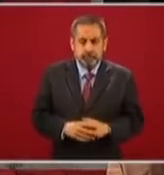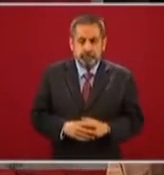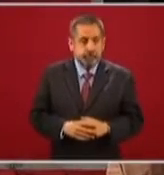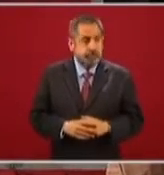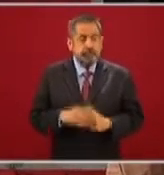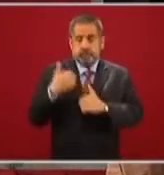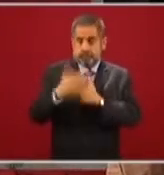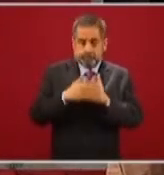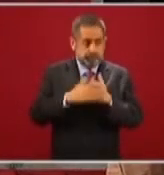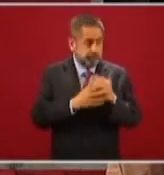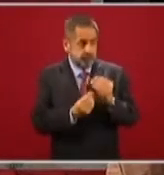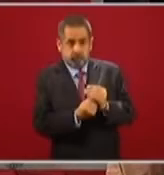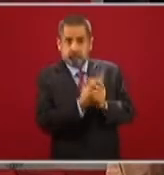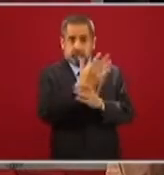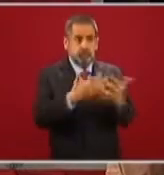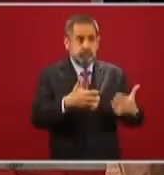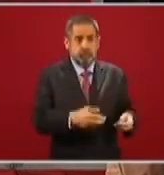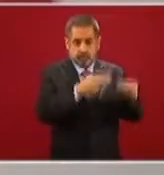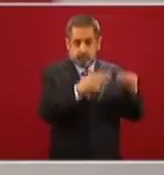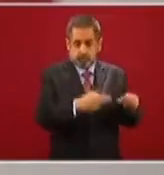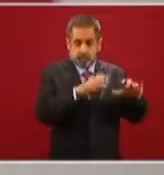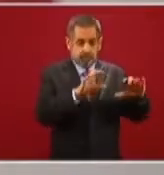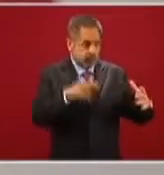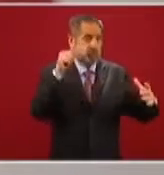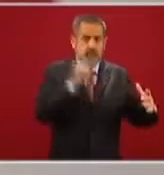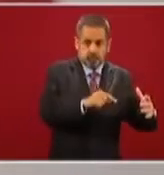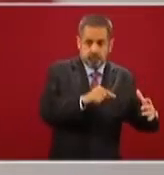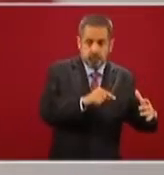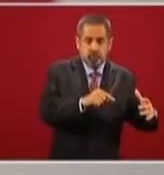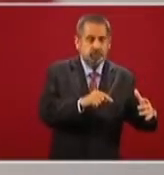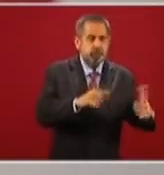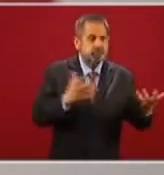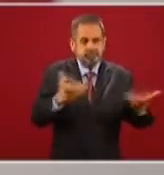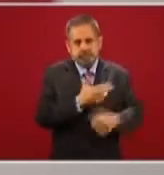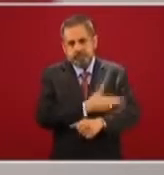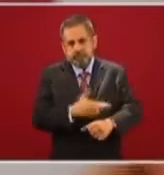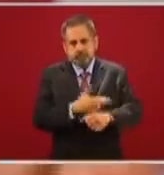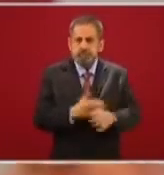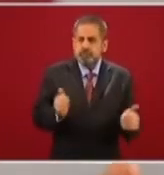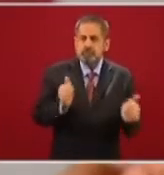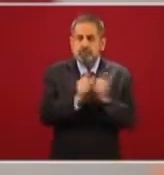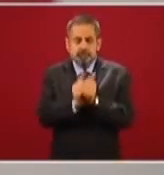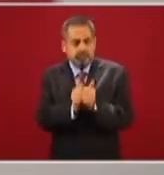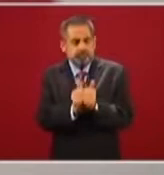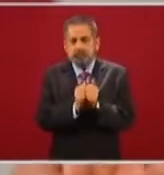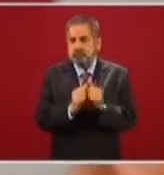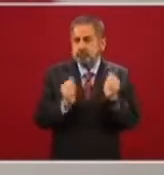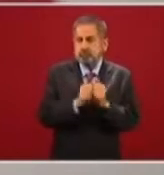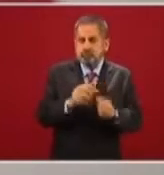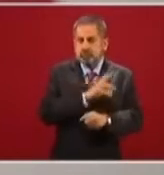creada esta empresa, se dará a la tarea de llevar a cabo un acompañamiento